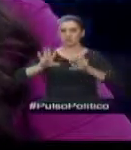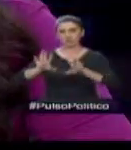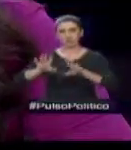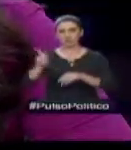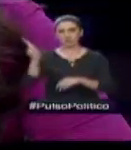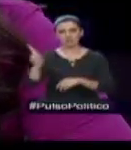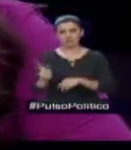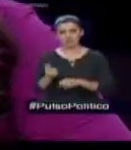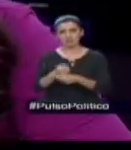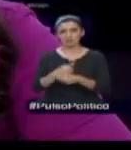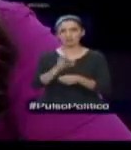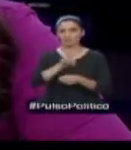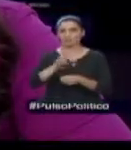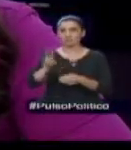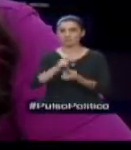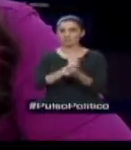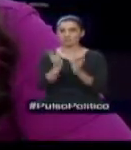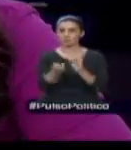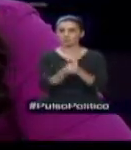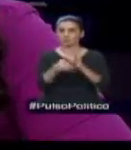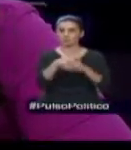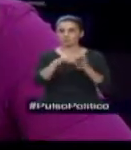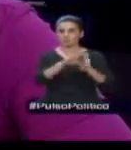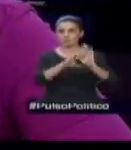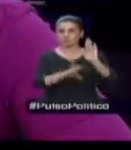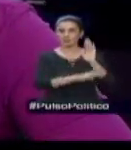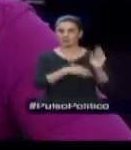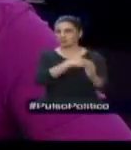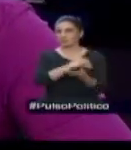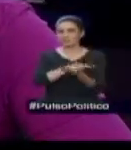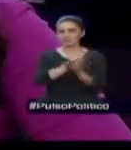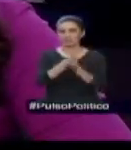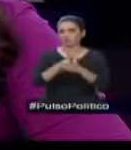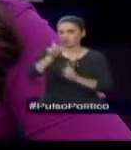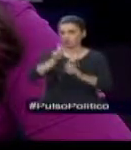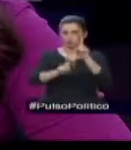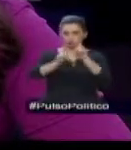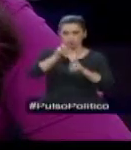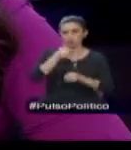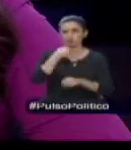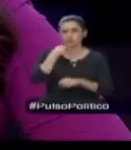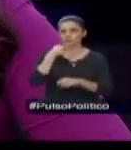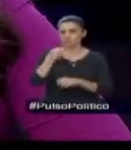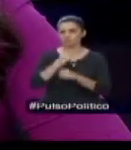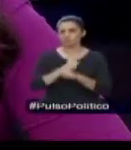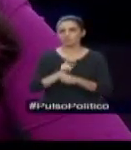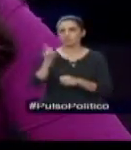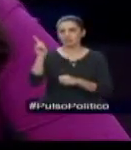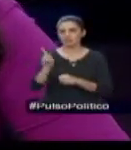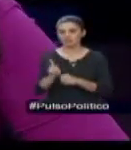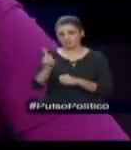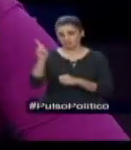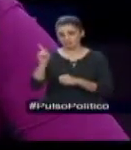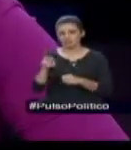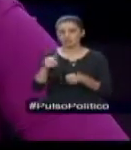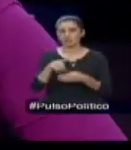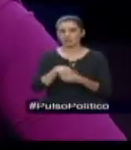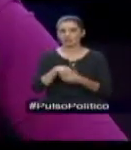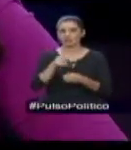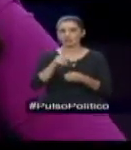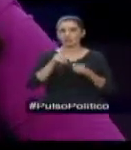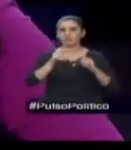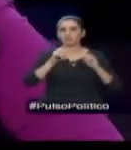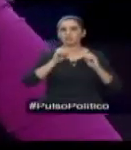congreso nacional efecto 22 reformas constitucionales y ninguna fue consultada al pueblo ecuatoriano la asamblea constituyente del 98 que